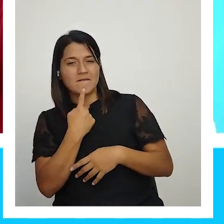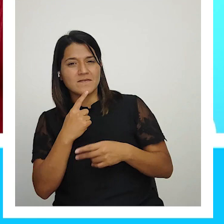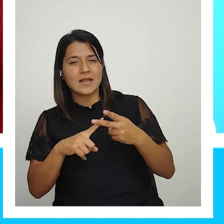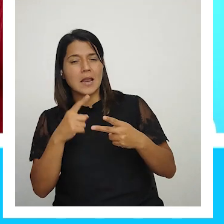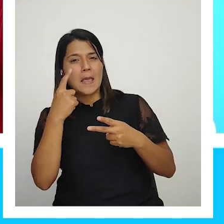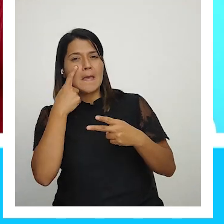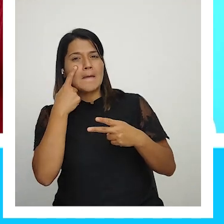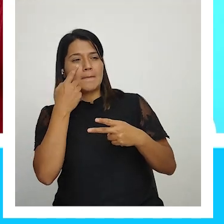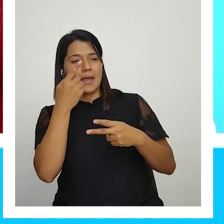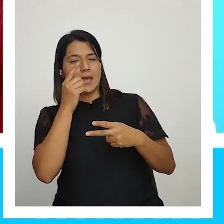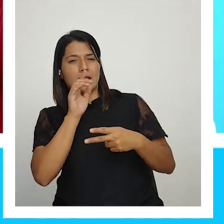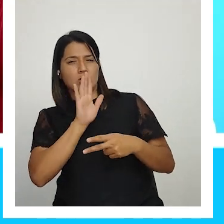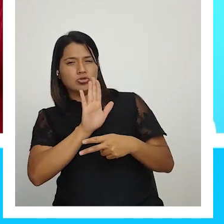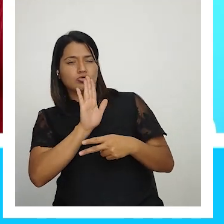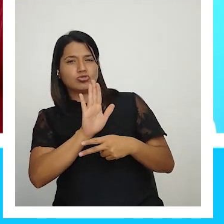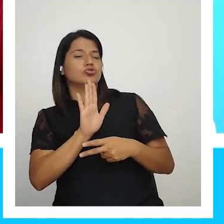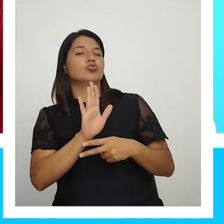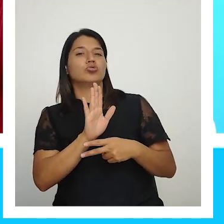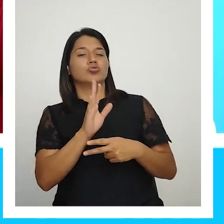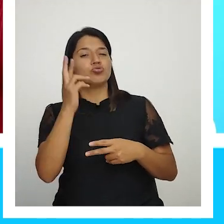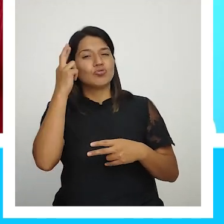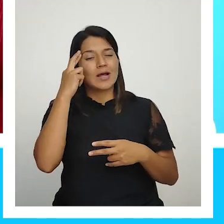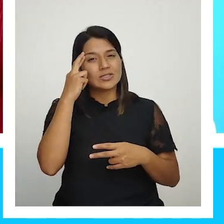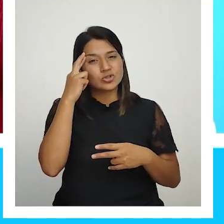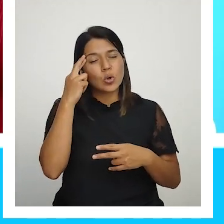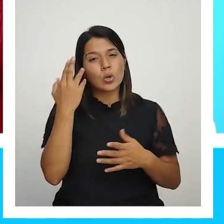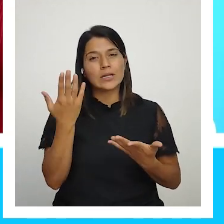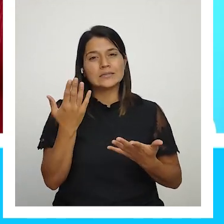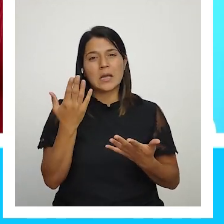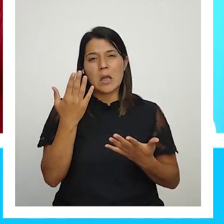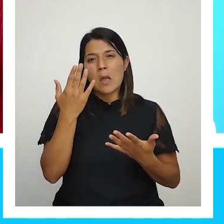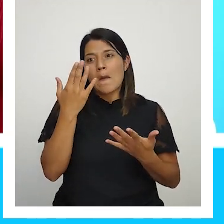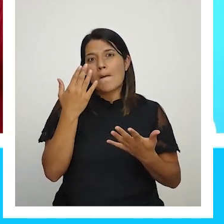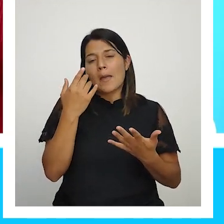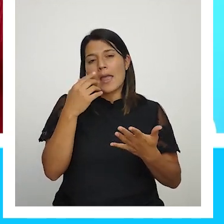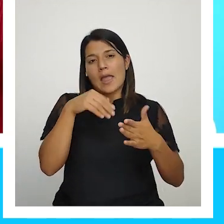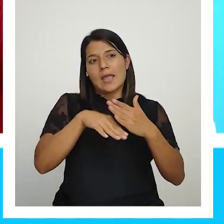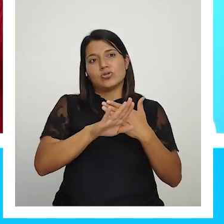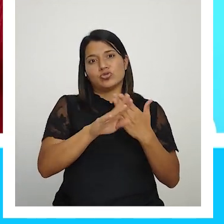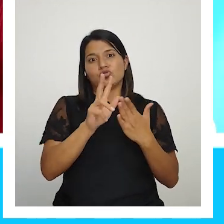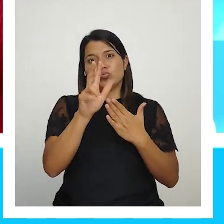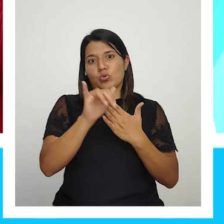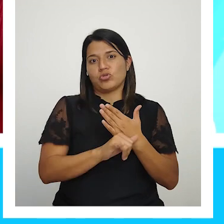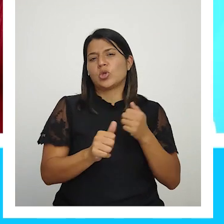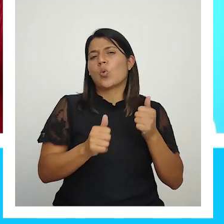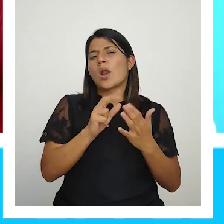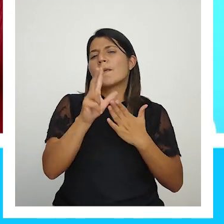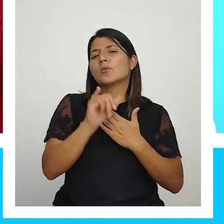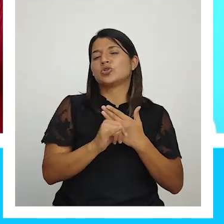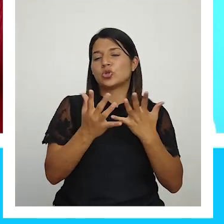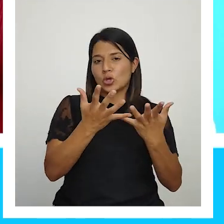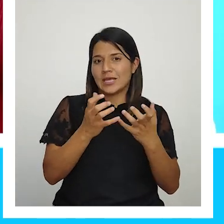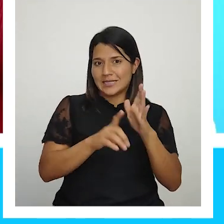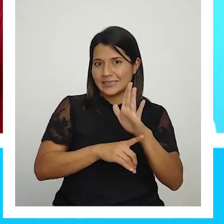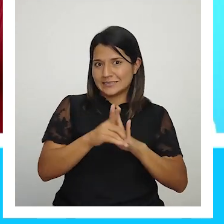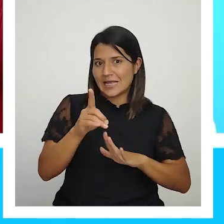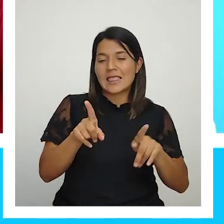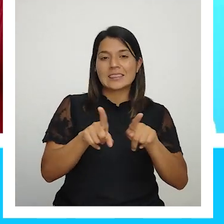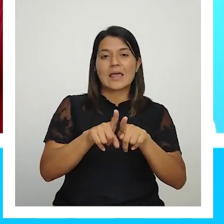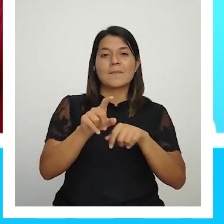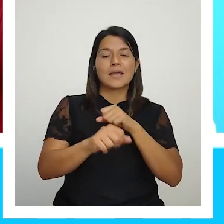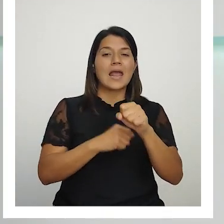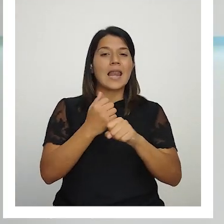tienen, cuáles son esos arraigos y razones, ¿verdad?, de los proyectos que quieren desarrollar. Y también el